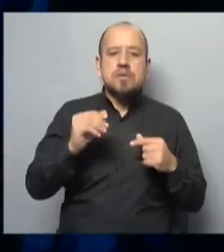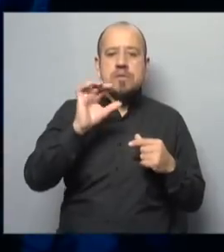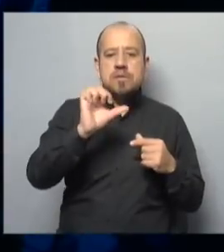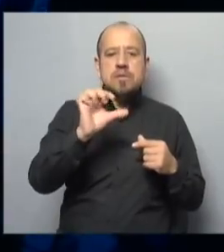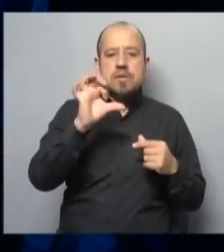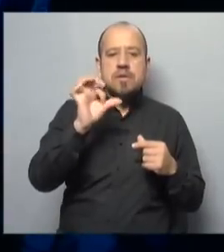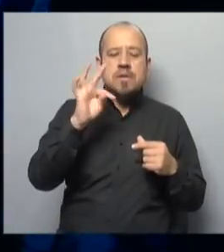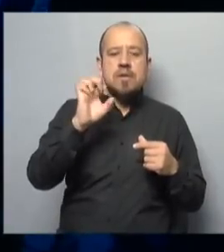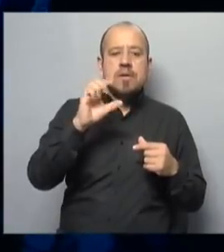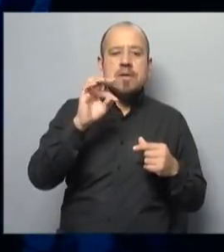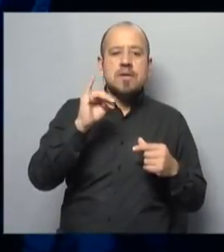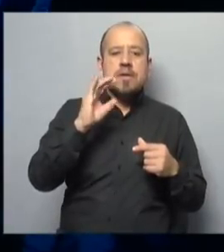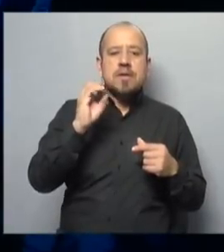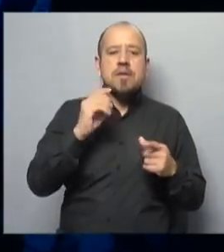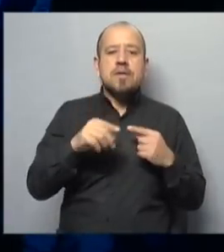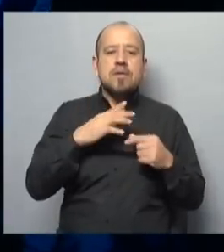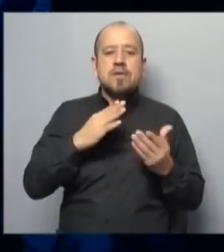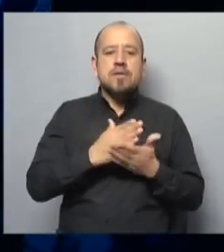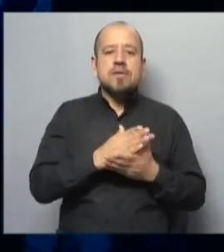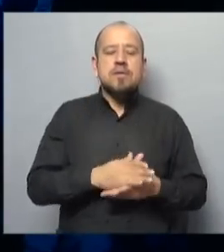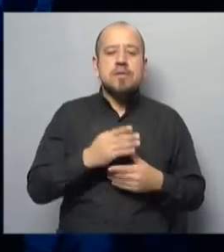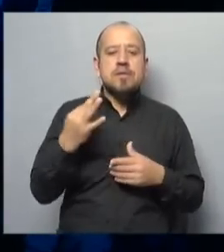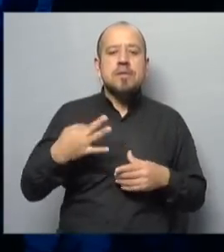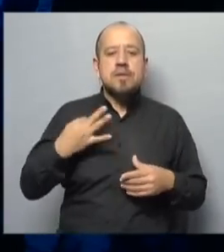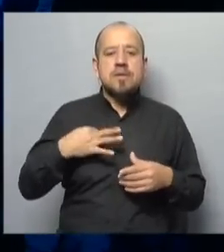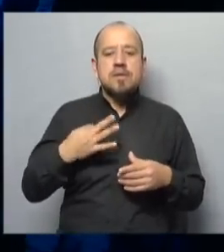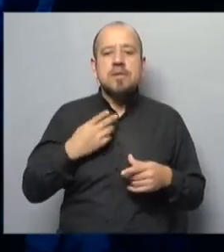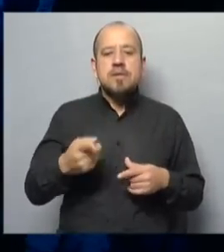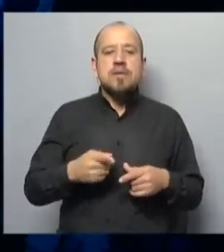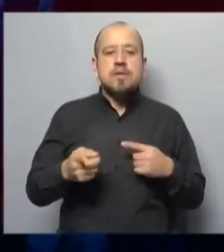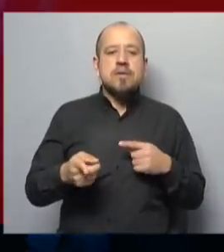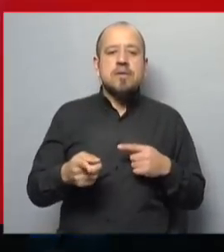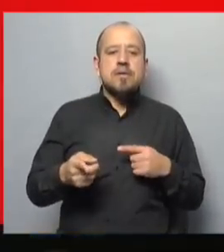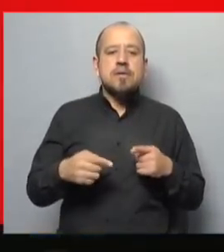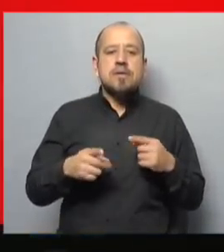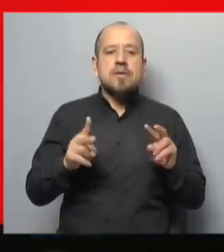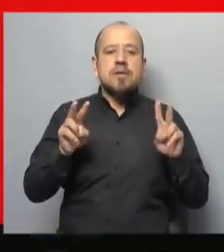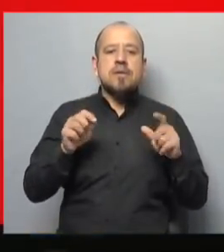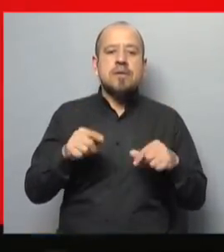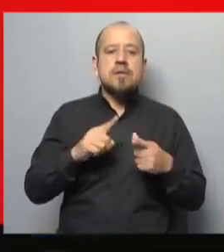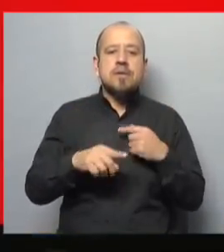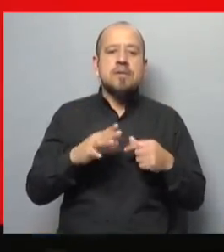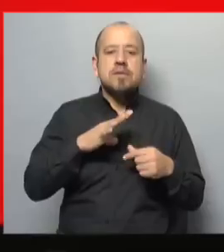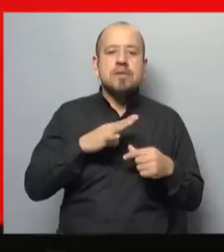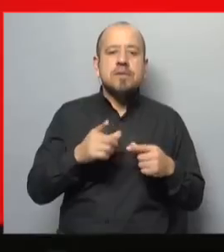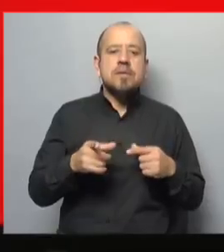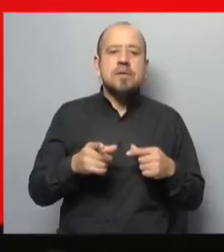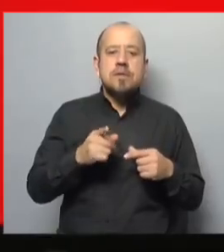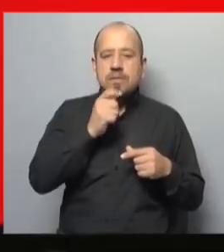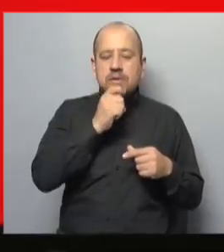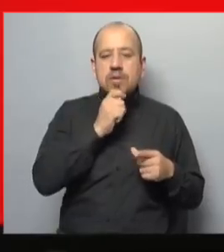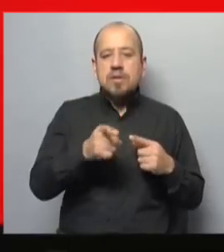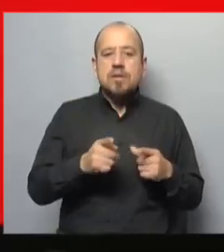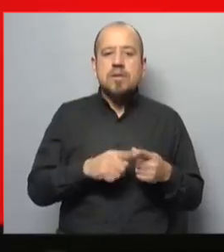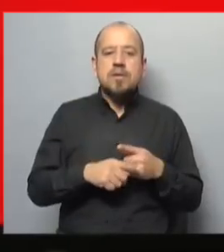que el problema de esto yo siempre lo hace muchos años una vez tuve una discusión con un colega tuyo no respecto al tema tenemos que ganar ya periodistas y el